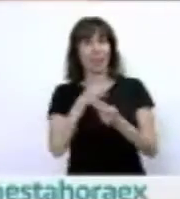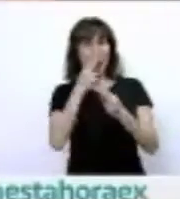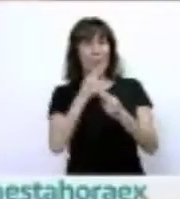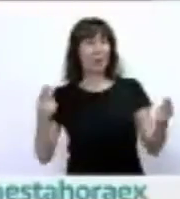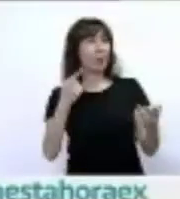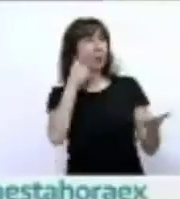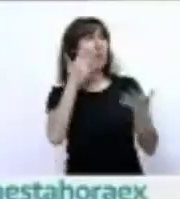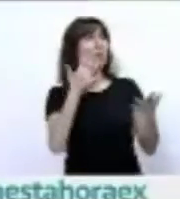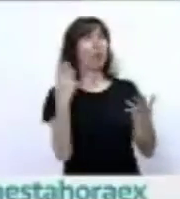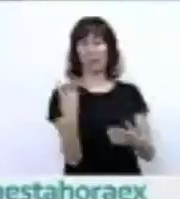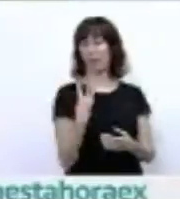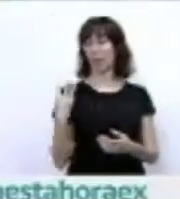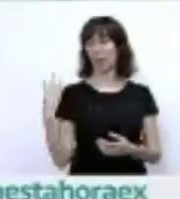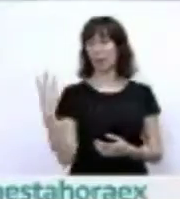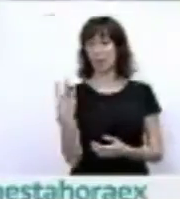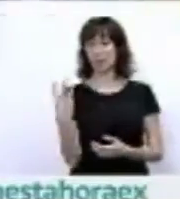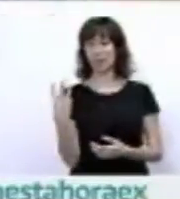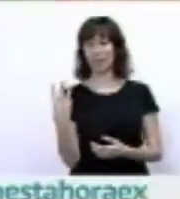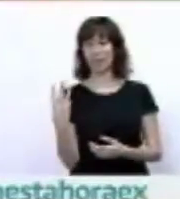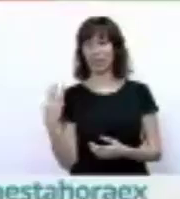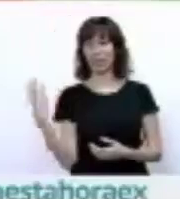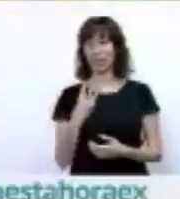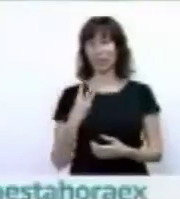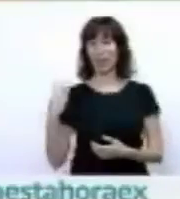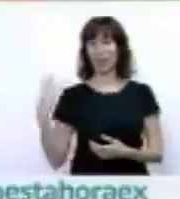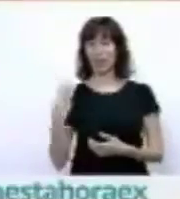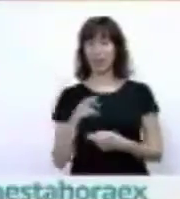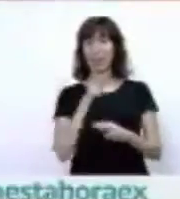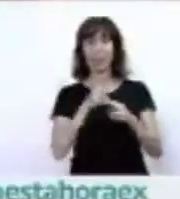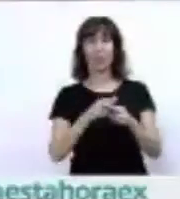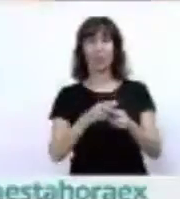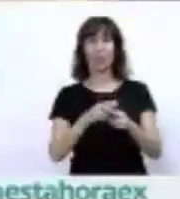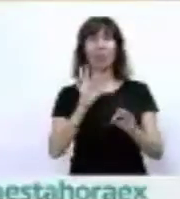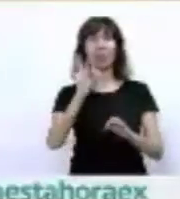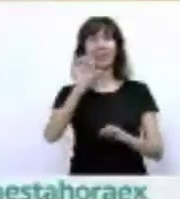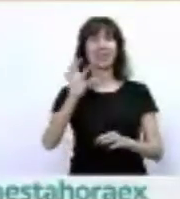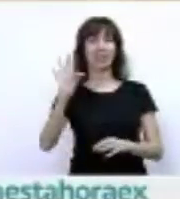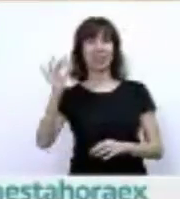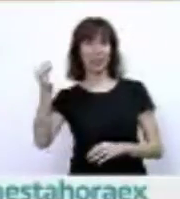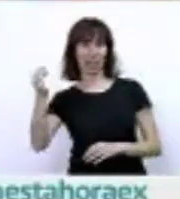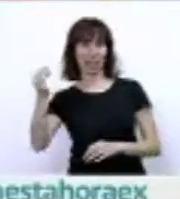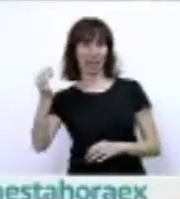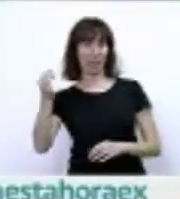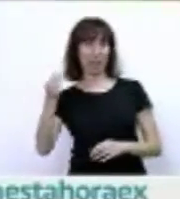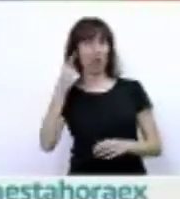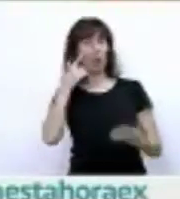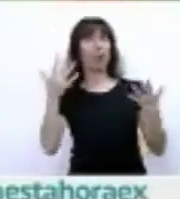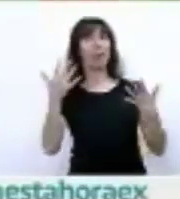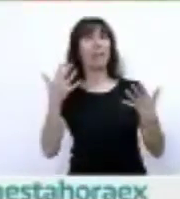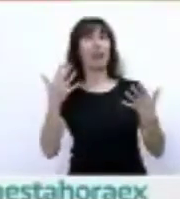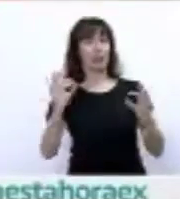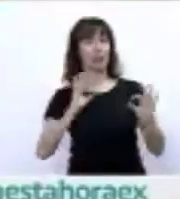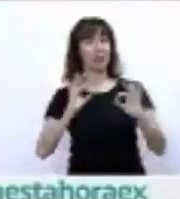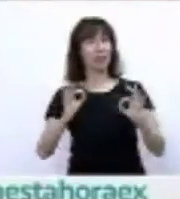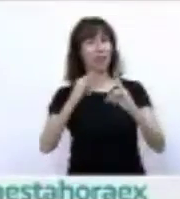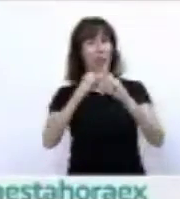espectáculo a tres con Miner, Dani Patillas y Boni, titulado Setup. Un espectáculo de teatro circo para todos los públicos. Cuidado